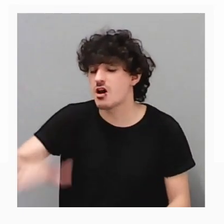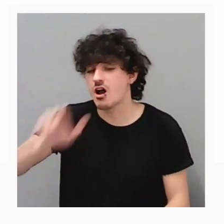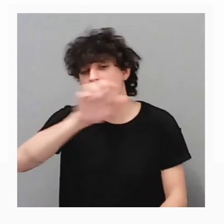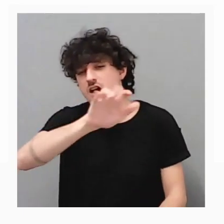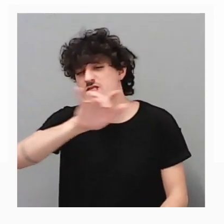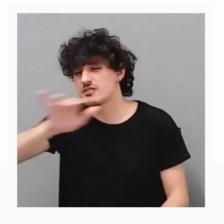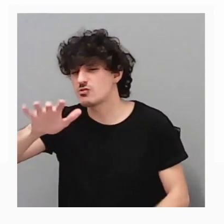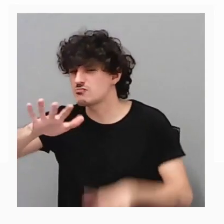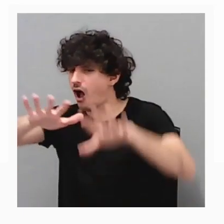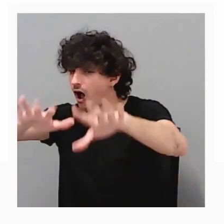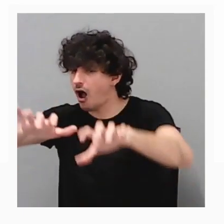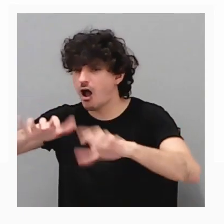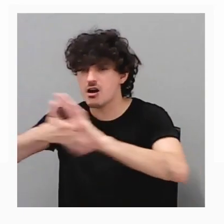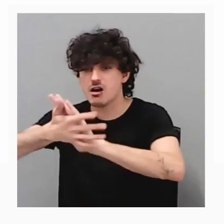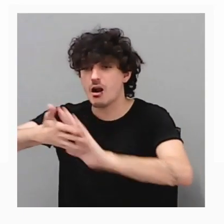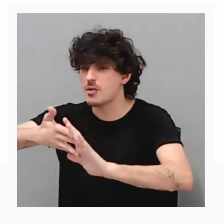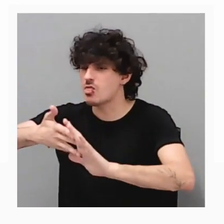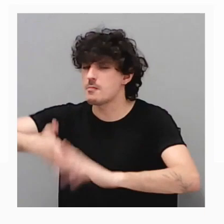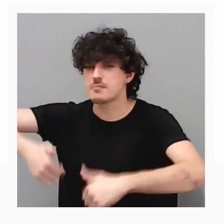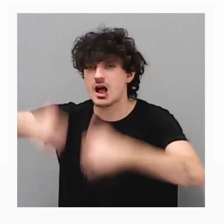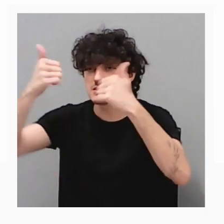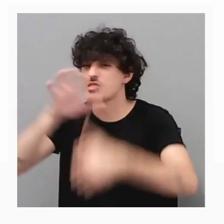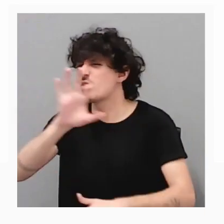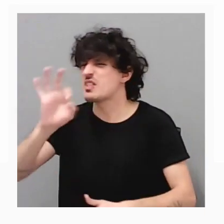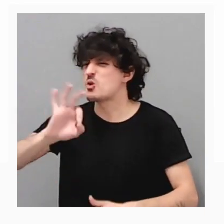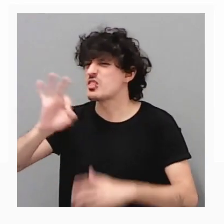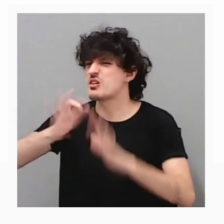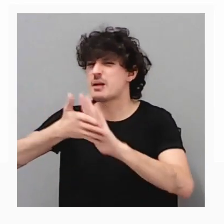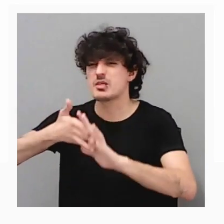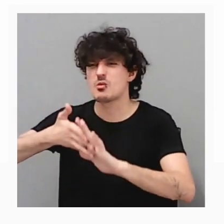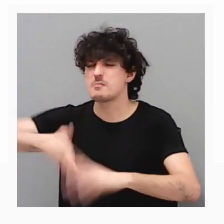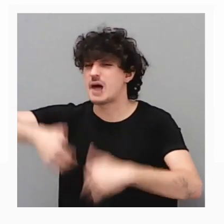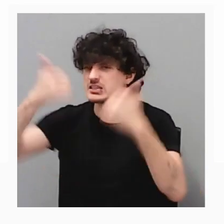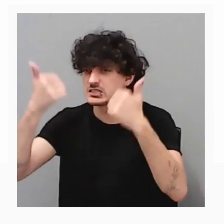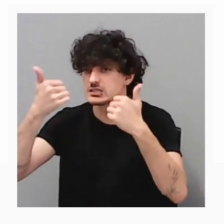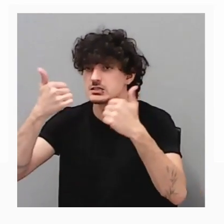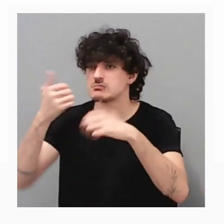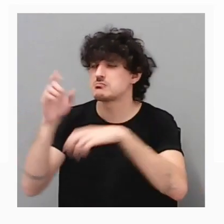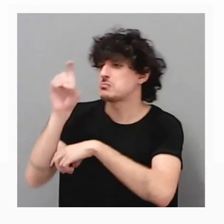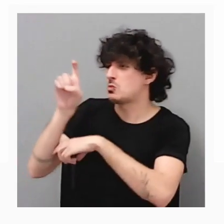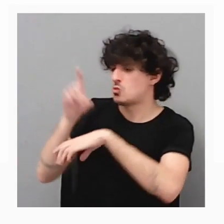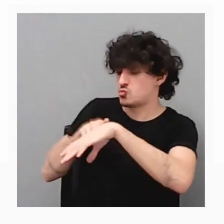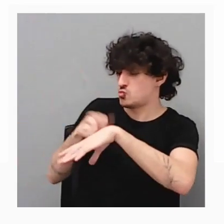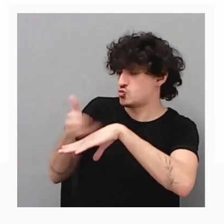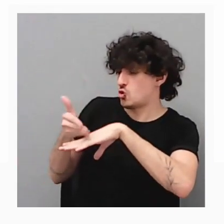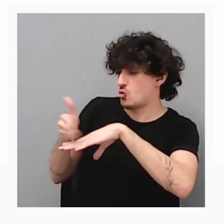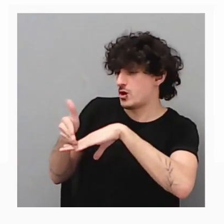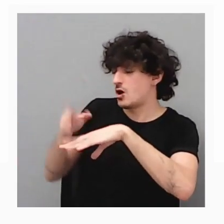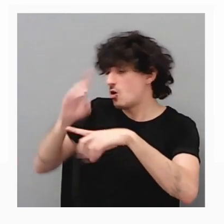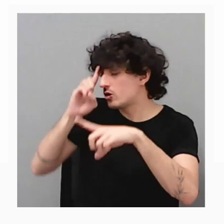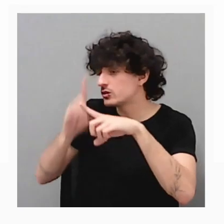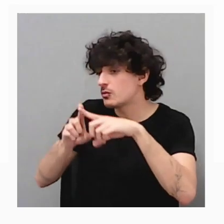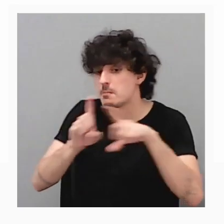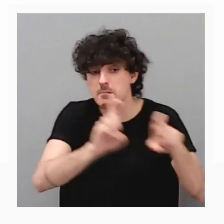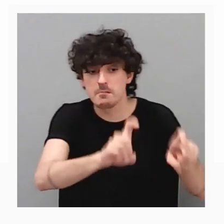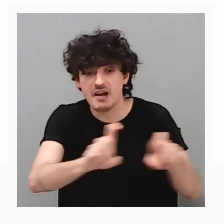rápido, 50% más rápido. Esto es fantástico. Les sobra tiempo a los profesores. ¿Para qué? Para enseñar a aquellos que van a aprender